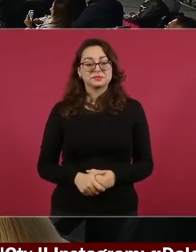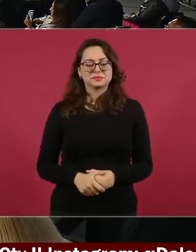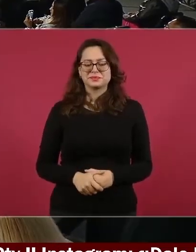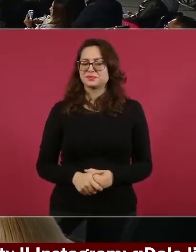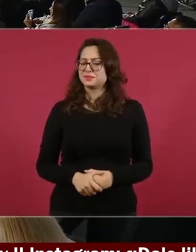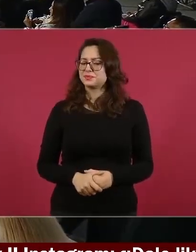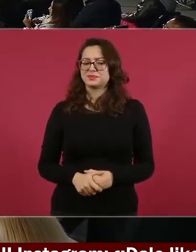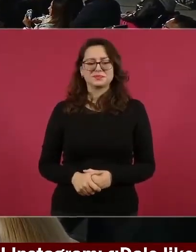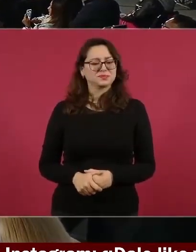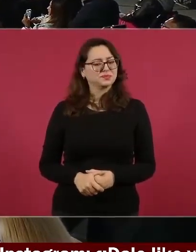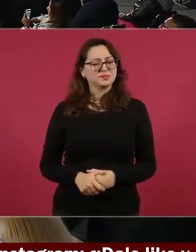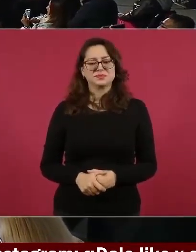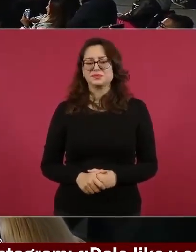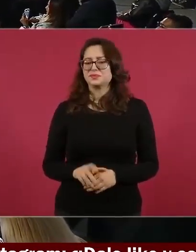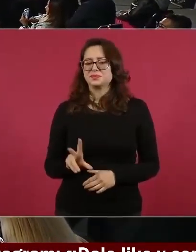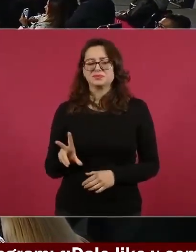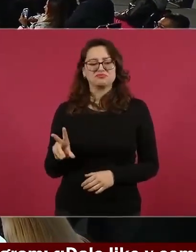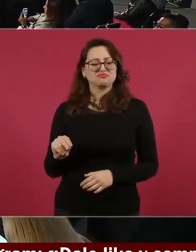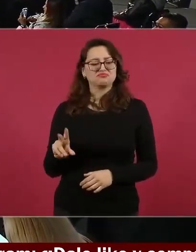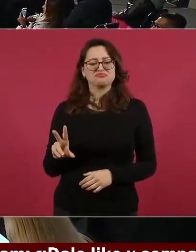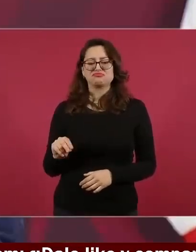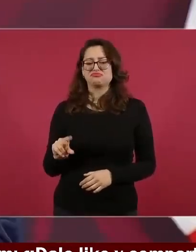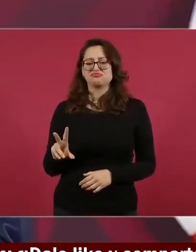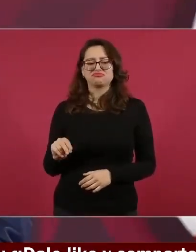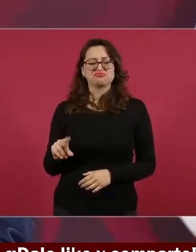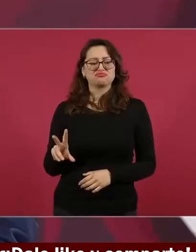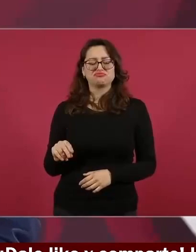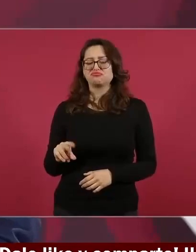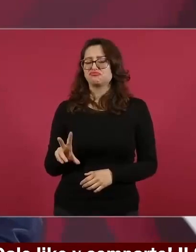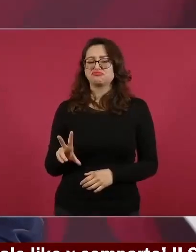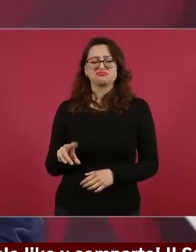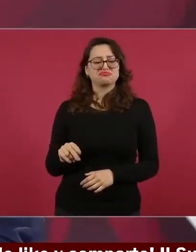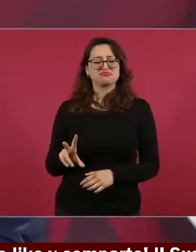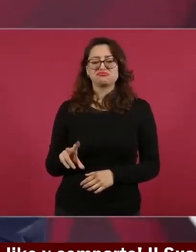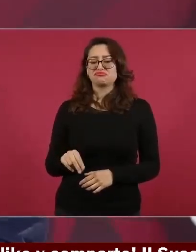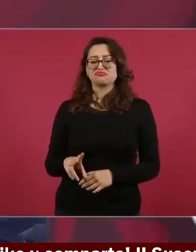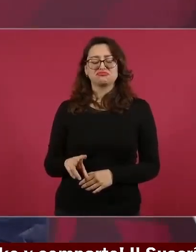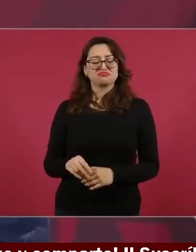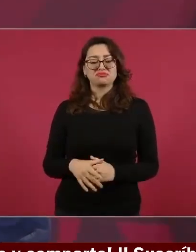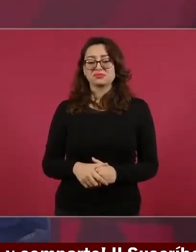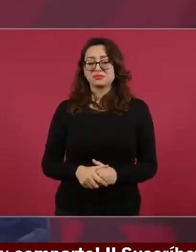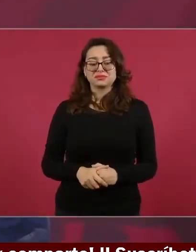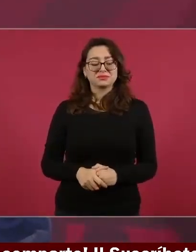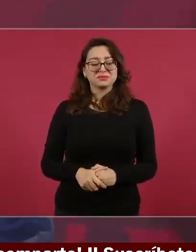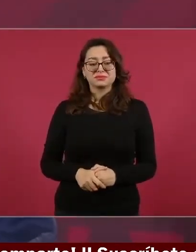No, no, no, no, no, no. Cuando se pueda, que sea que